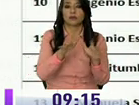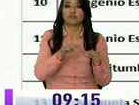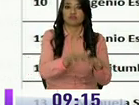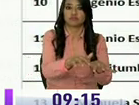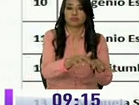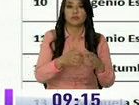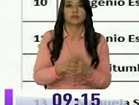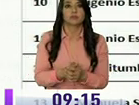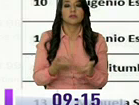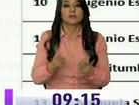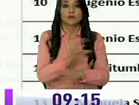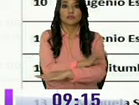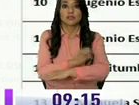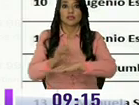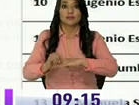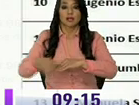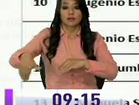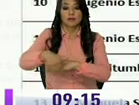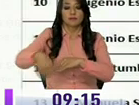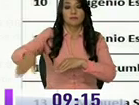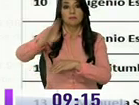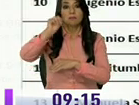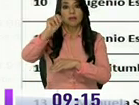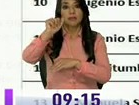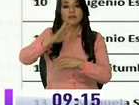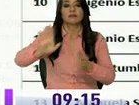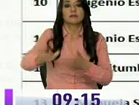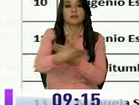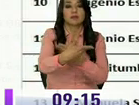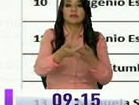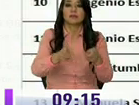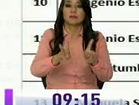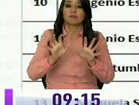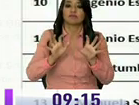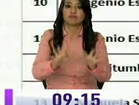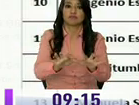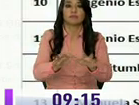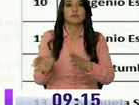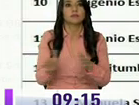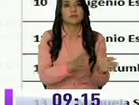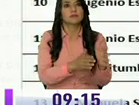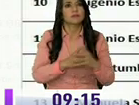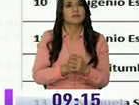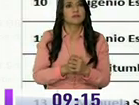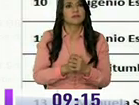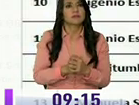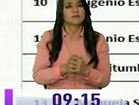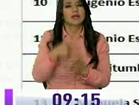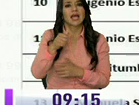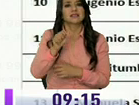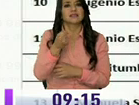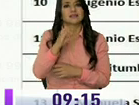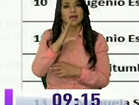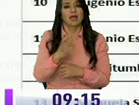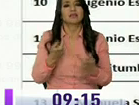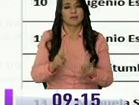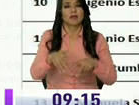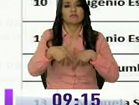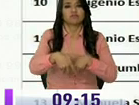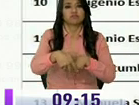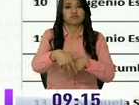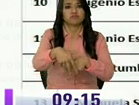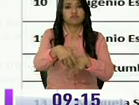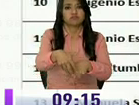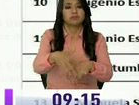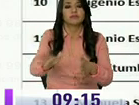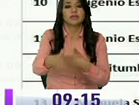En Mariscal Sucre y Díaz de la Madrid se registra cierre de vías por presencia de manifestantes. Mariscal Sucre y La Gasca, manifestación,